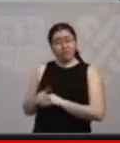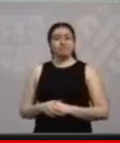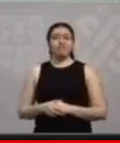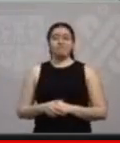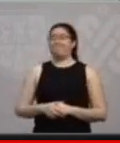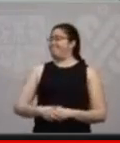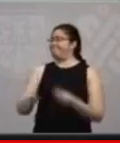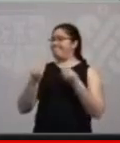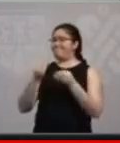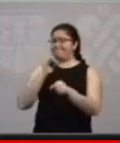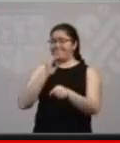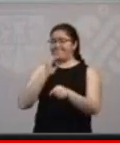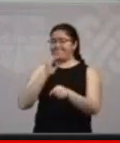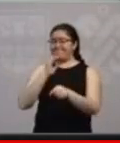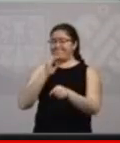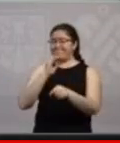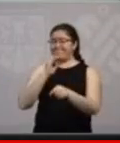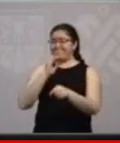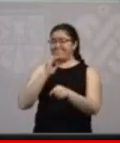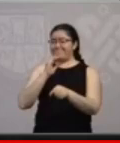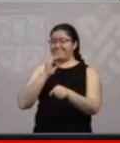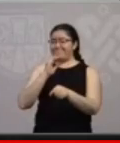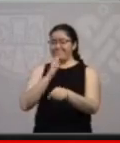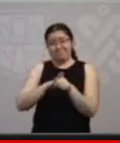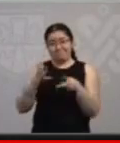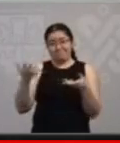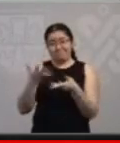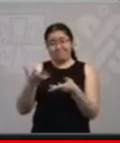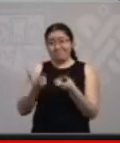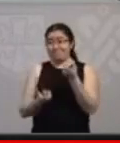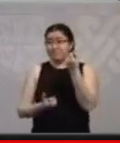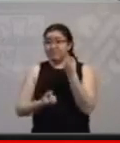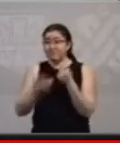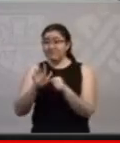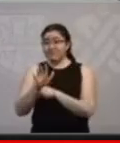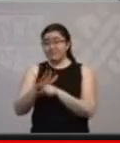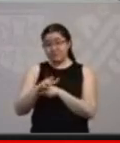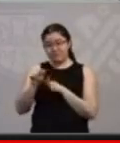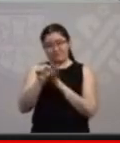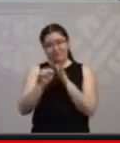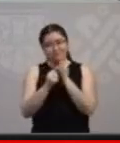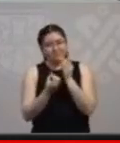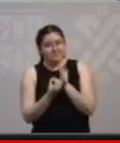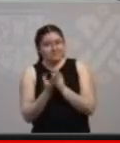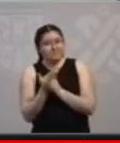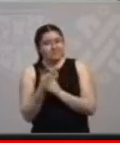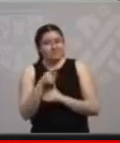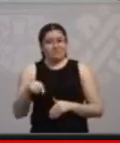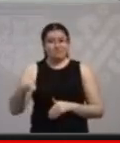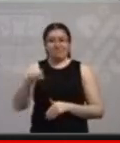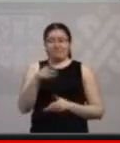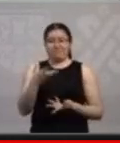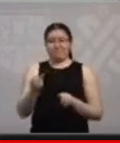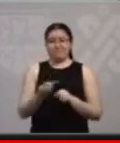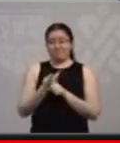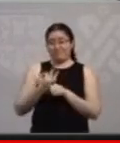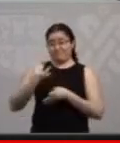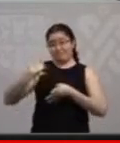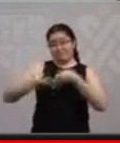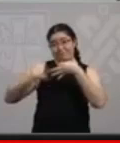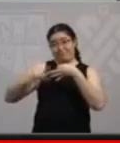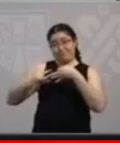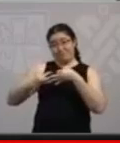hacer un boletín. Hay muchas sanciones administrativas que se han hecho y algunas que con el nuevo sistema se van al Tribunal de